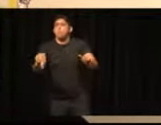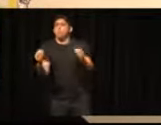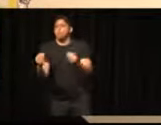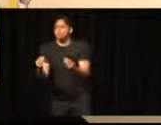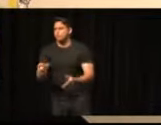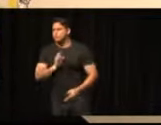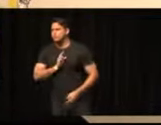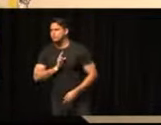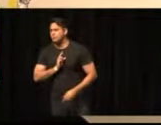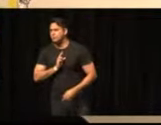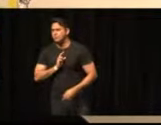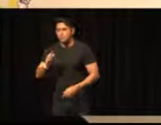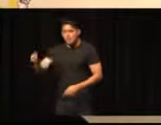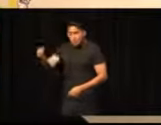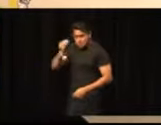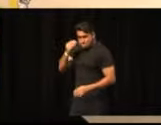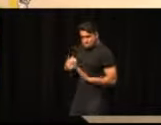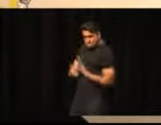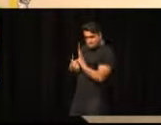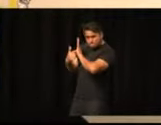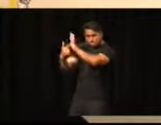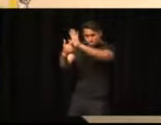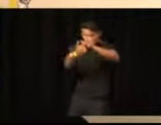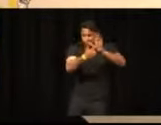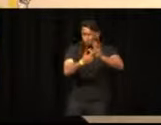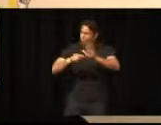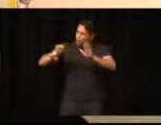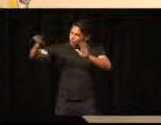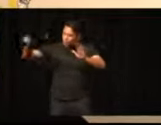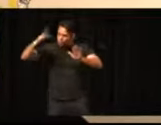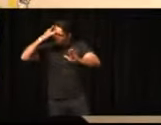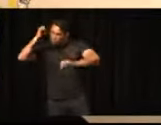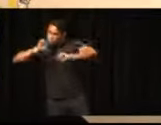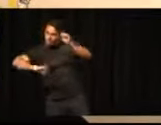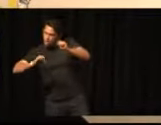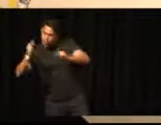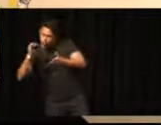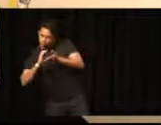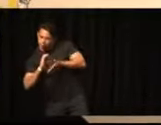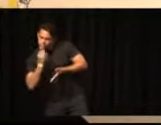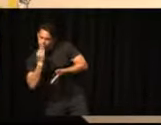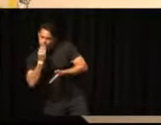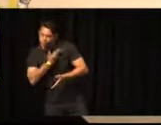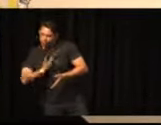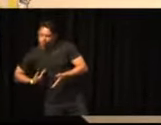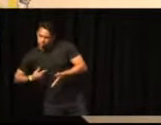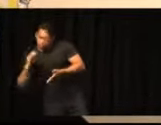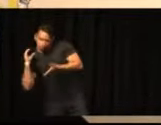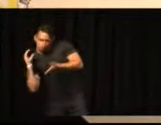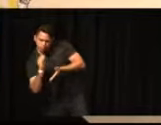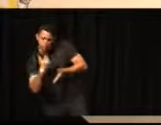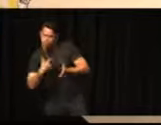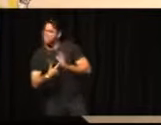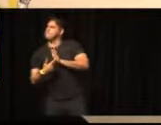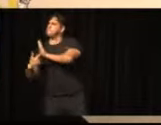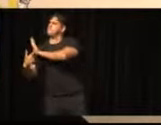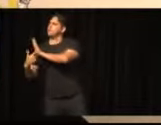este muestreo, cómo yo participo para un inversionista o el poder público